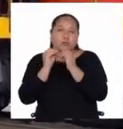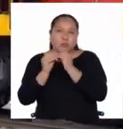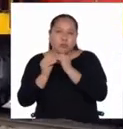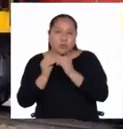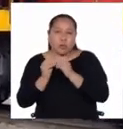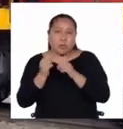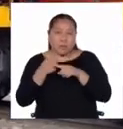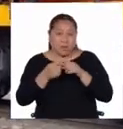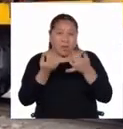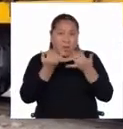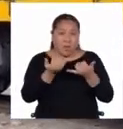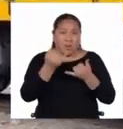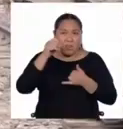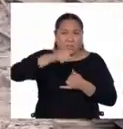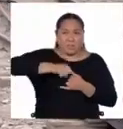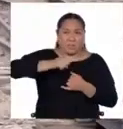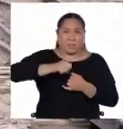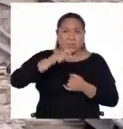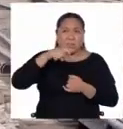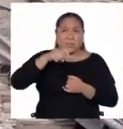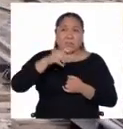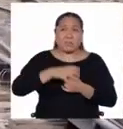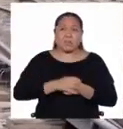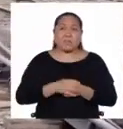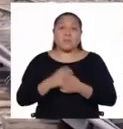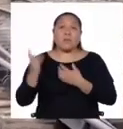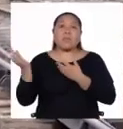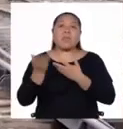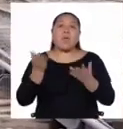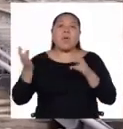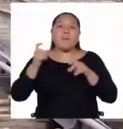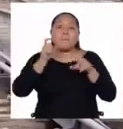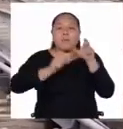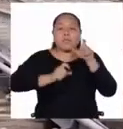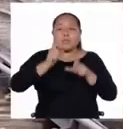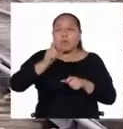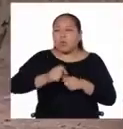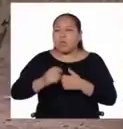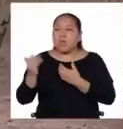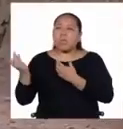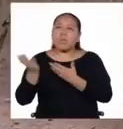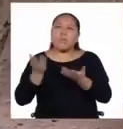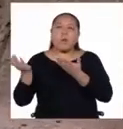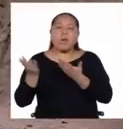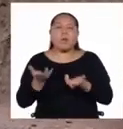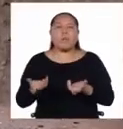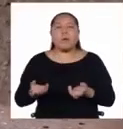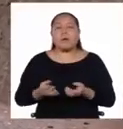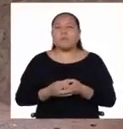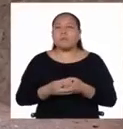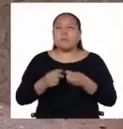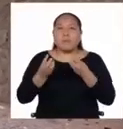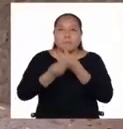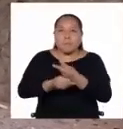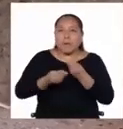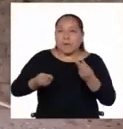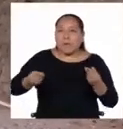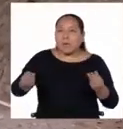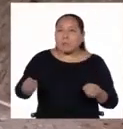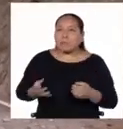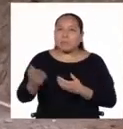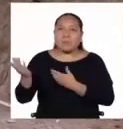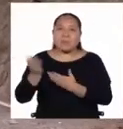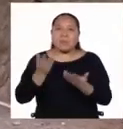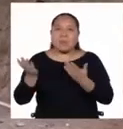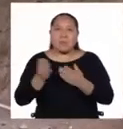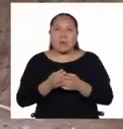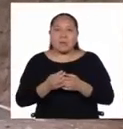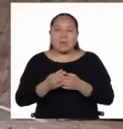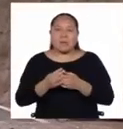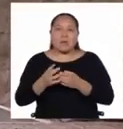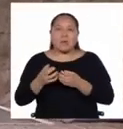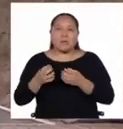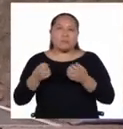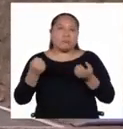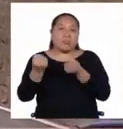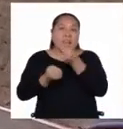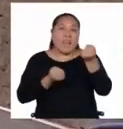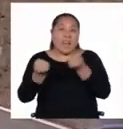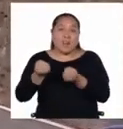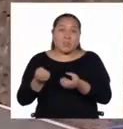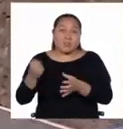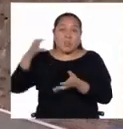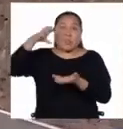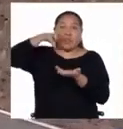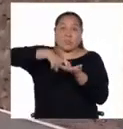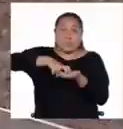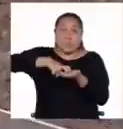Pero el ferrocarril te puede llevar población, te puede llevar mercadería, te puede llevar minerales, te puede llevar vehículos de encima y trasladarlos a